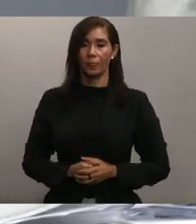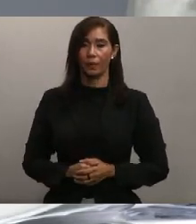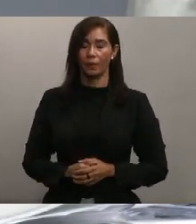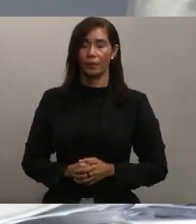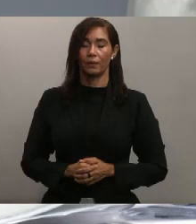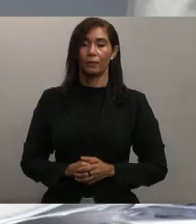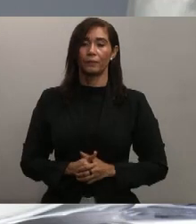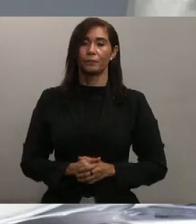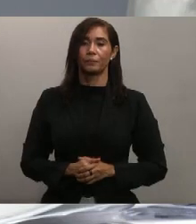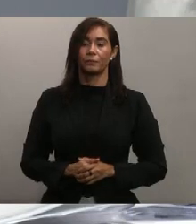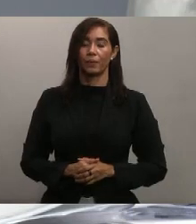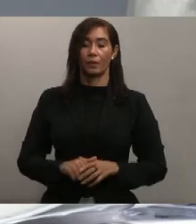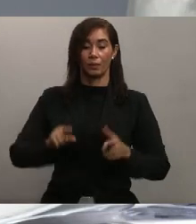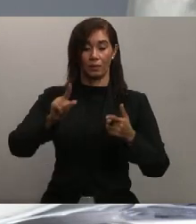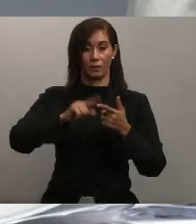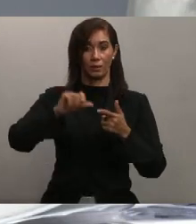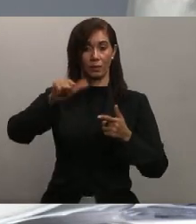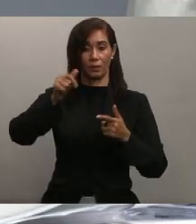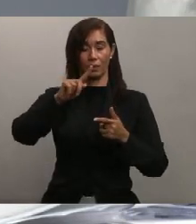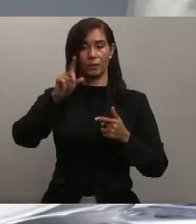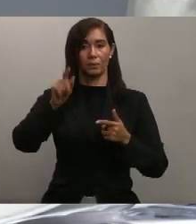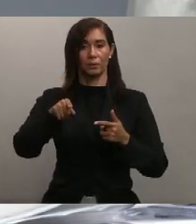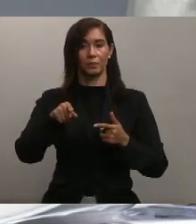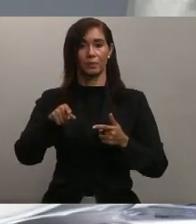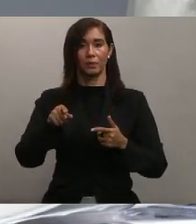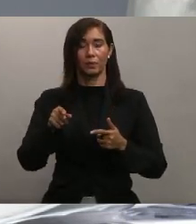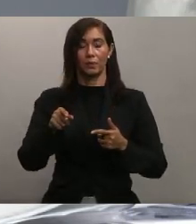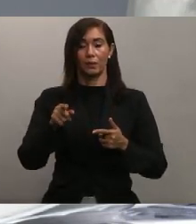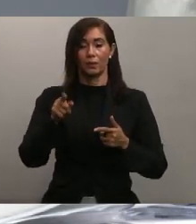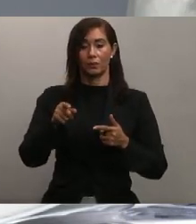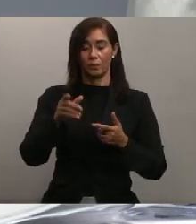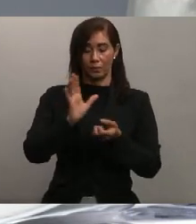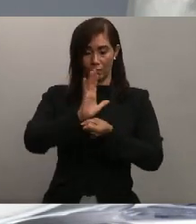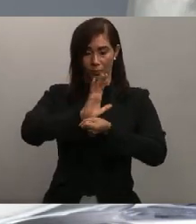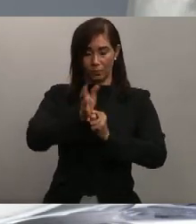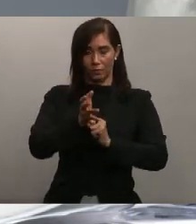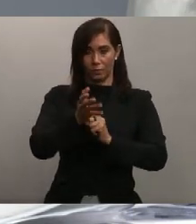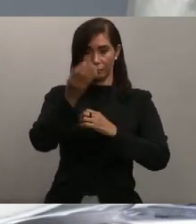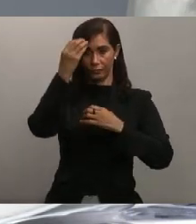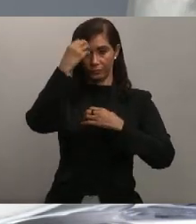otra parte, con relación a lo que usted plantea sobre las reinfecciones,